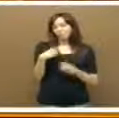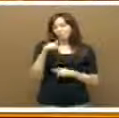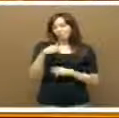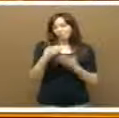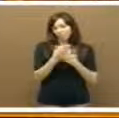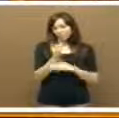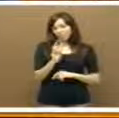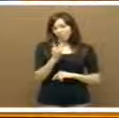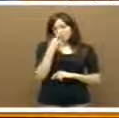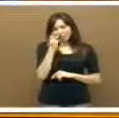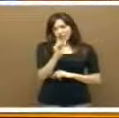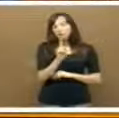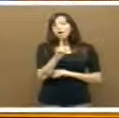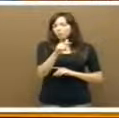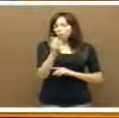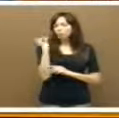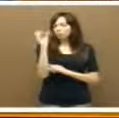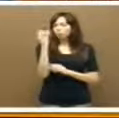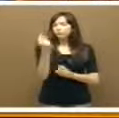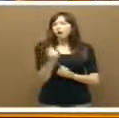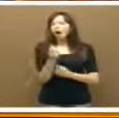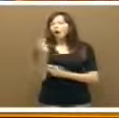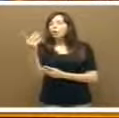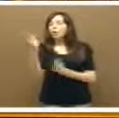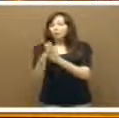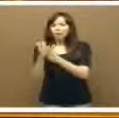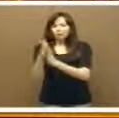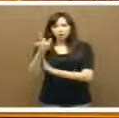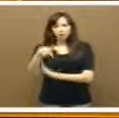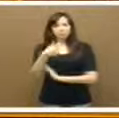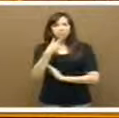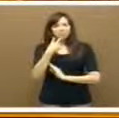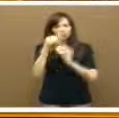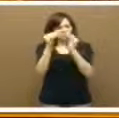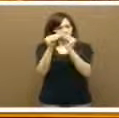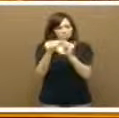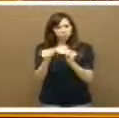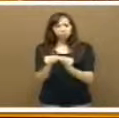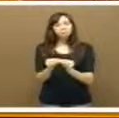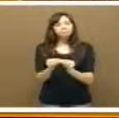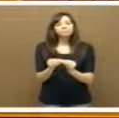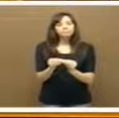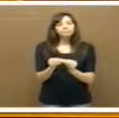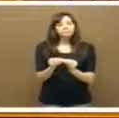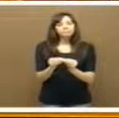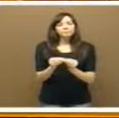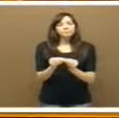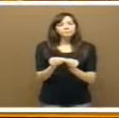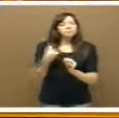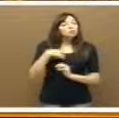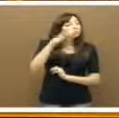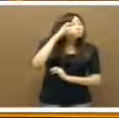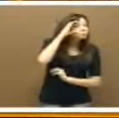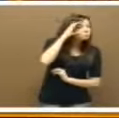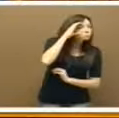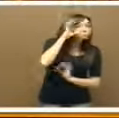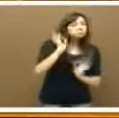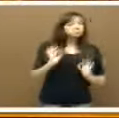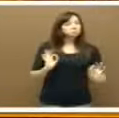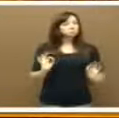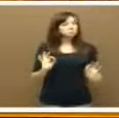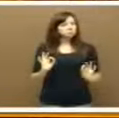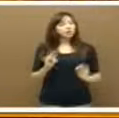lo ha sacado usted y algunos compañeros suyos, se consiguieron. No le he oído hablar de ello. Se consiguieron